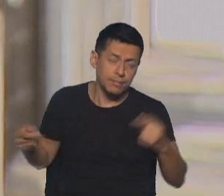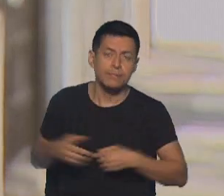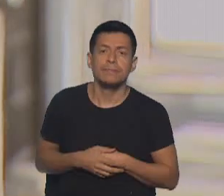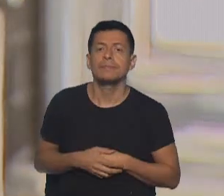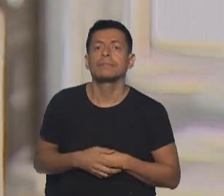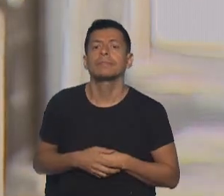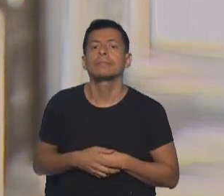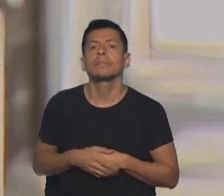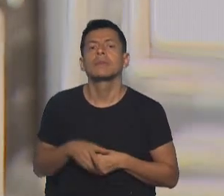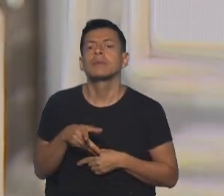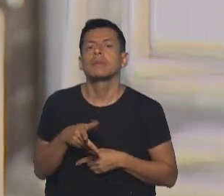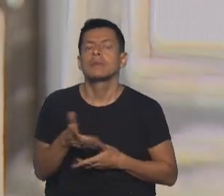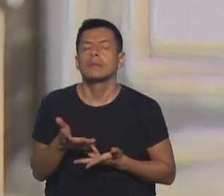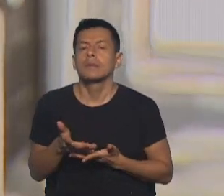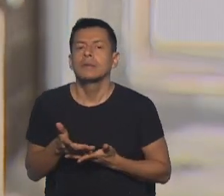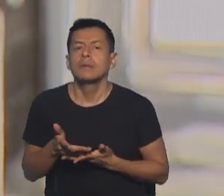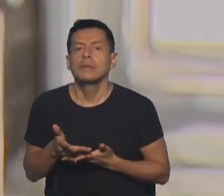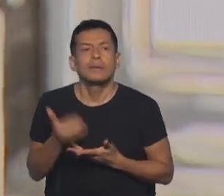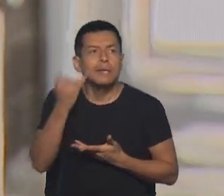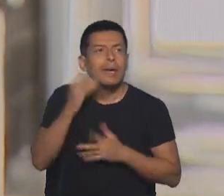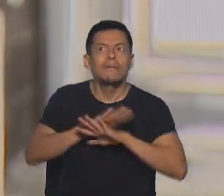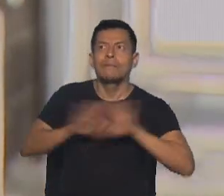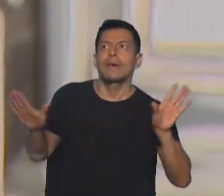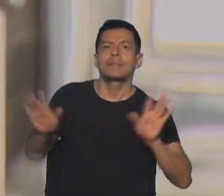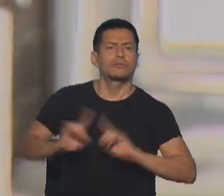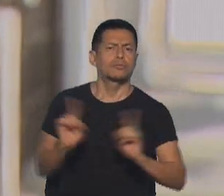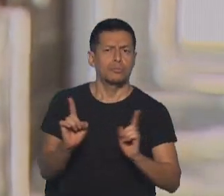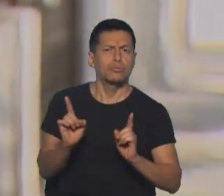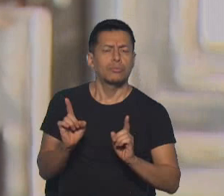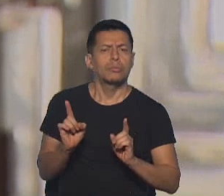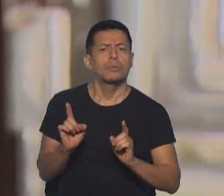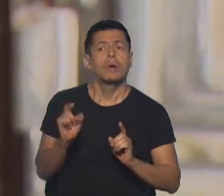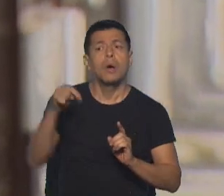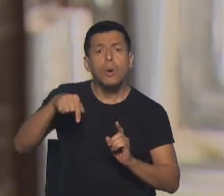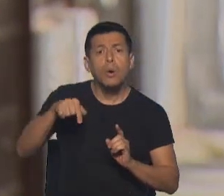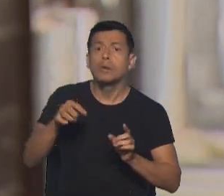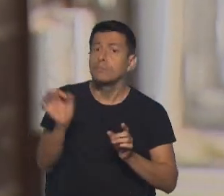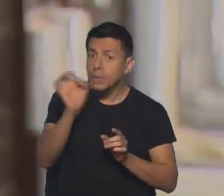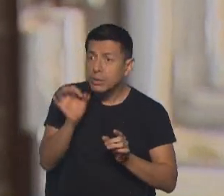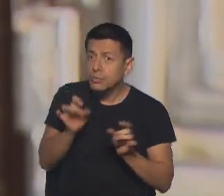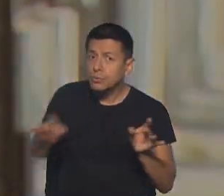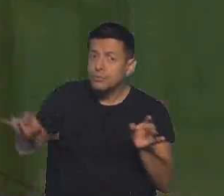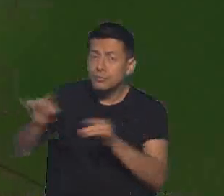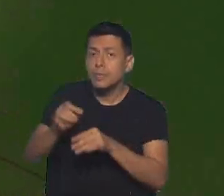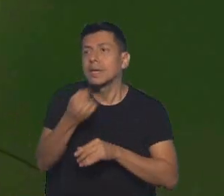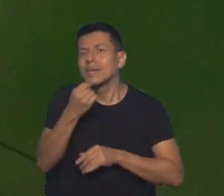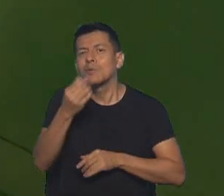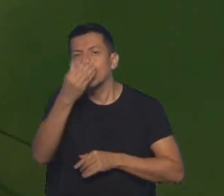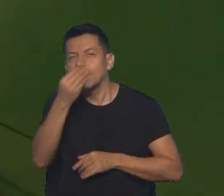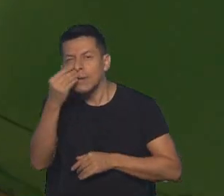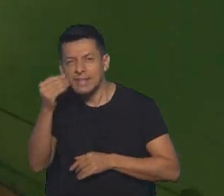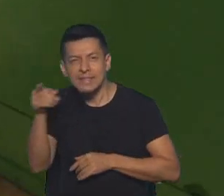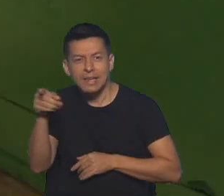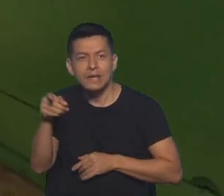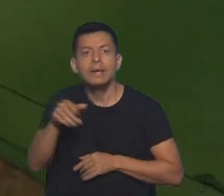medida no se acabó. De hecho, en este momento hay mucha circulación, por ejemplo, de influenza. Los chicos en las